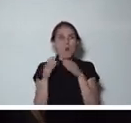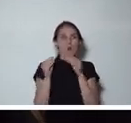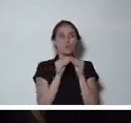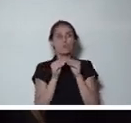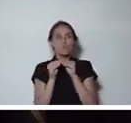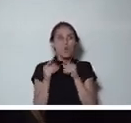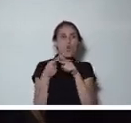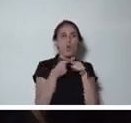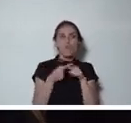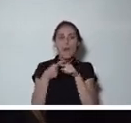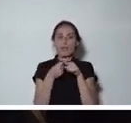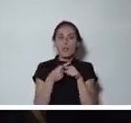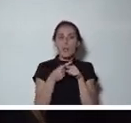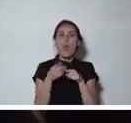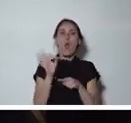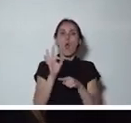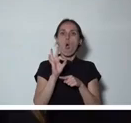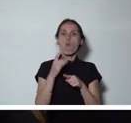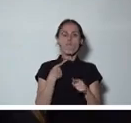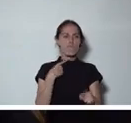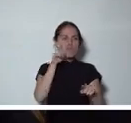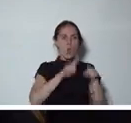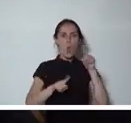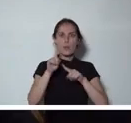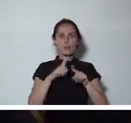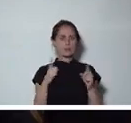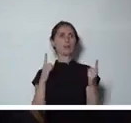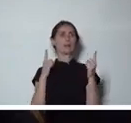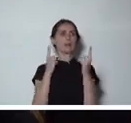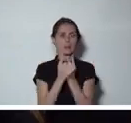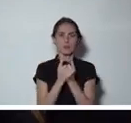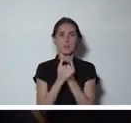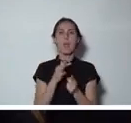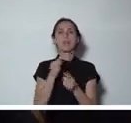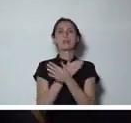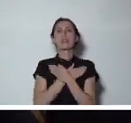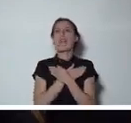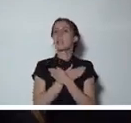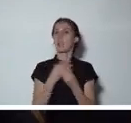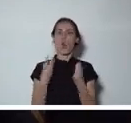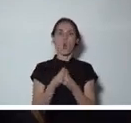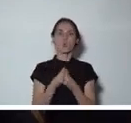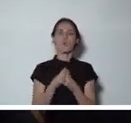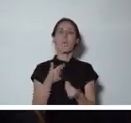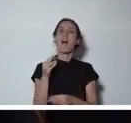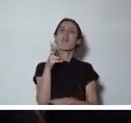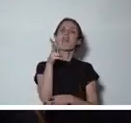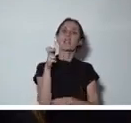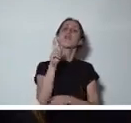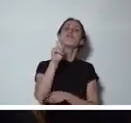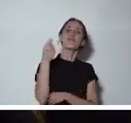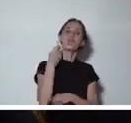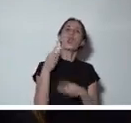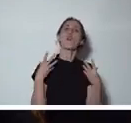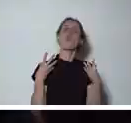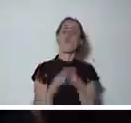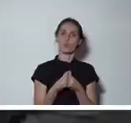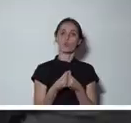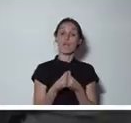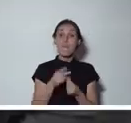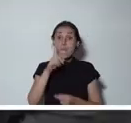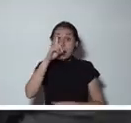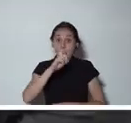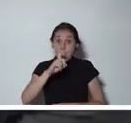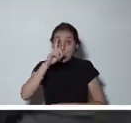juntas formas de enfrentar la adversidad juntas formas de quererse juntas y formas de conquistar derechos juntas la memoria es la